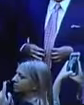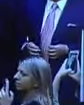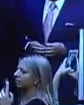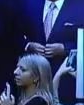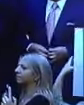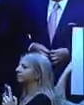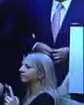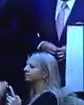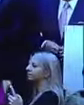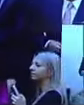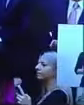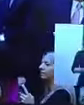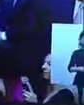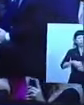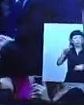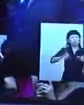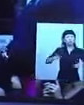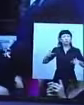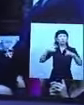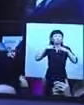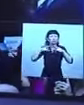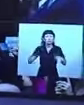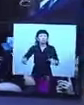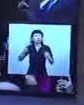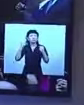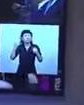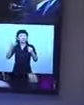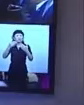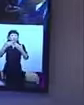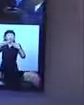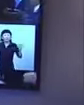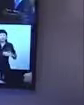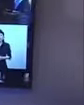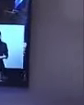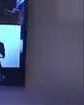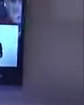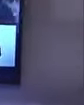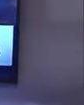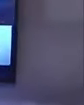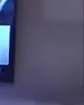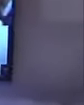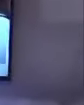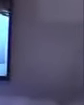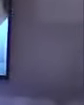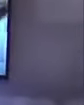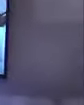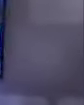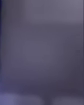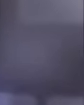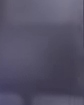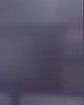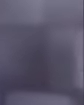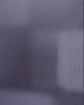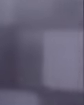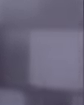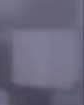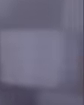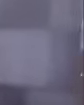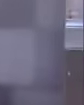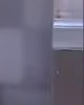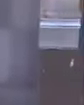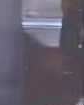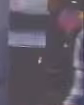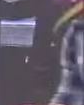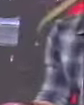existido un peronismo que él rescata que es el de menem que él sostiene que ha sido el mejor presidente de la historia pero